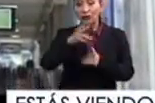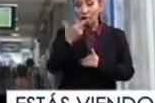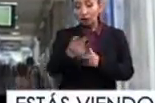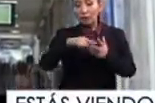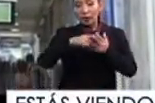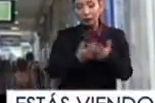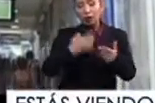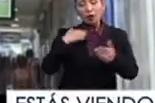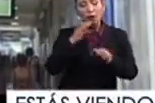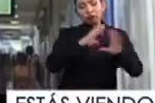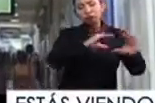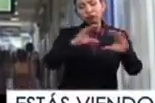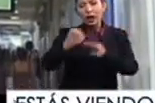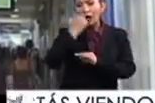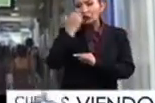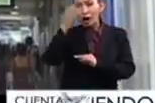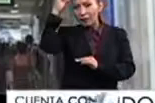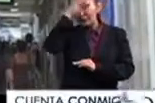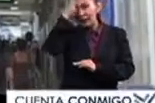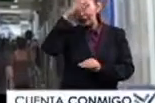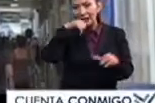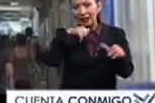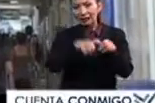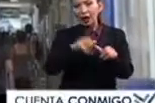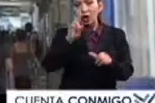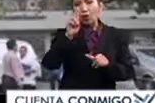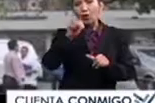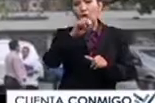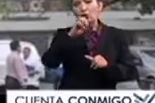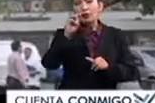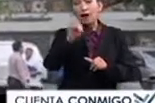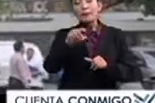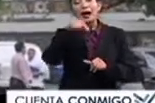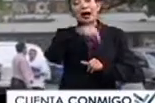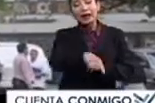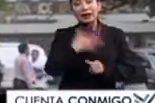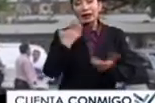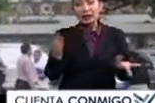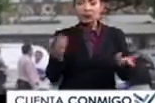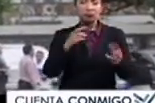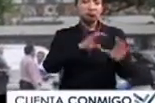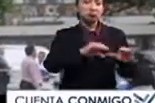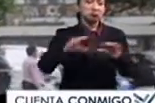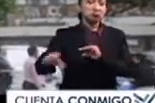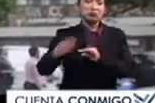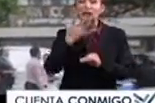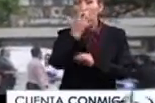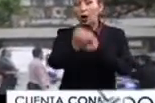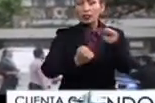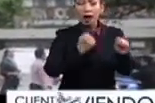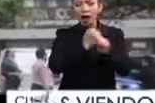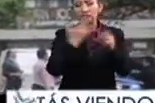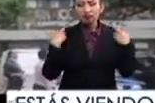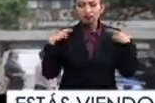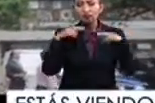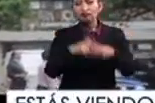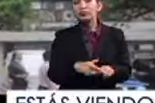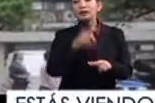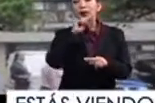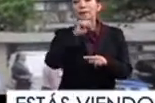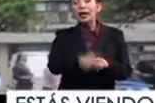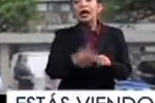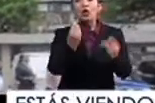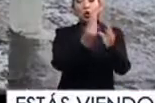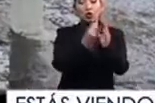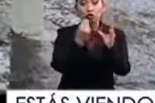trayectoria académica en la Facultad de Filosofía y Letras de la UNAM, donde ha ejercido la docencia por más de 50 años. Ha